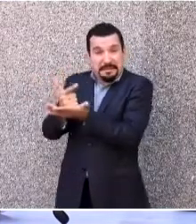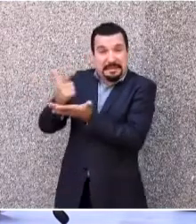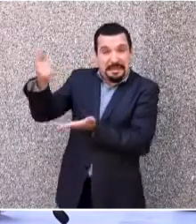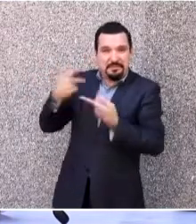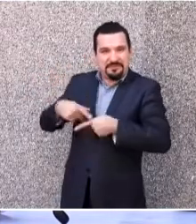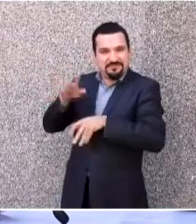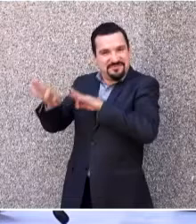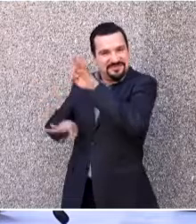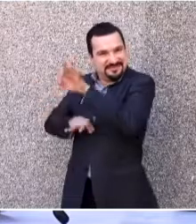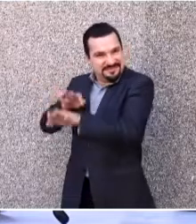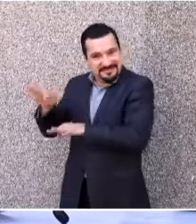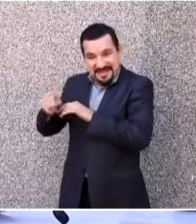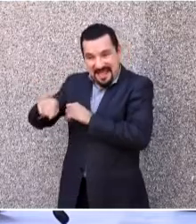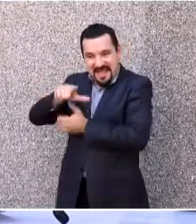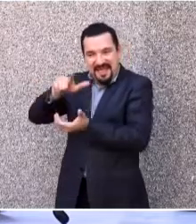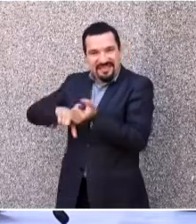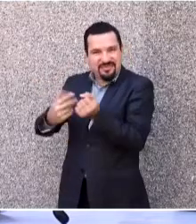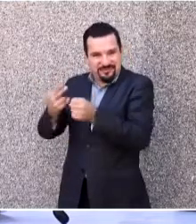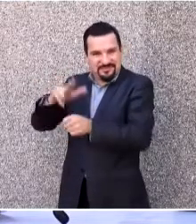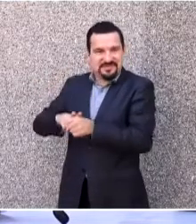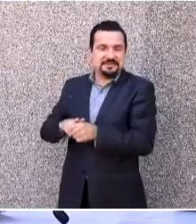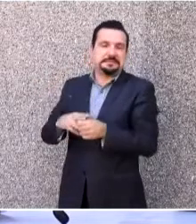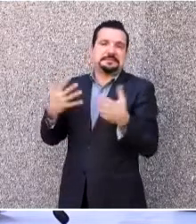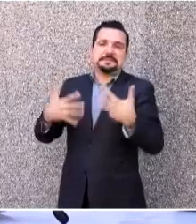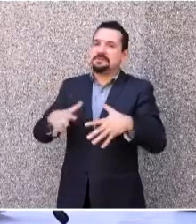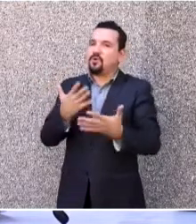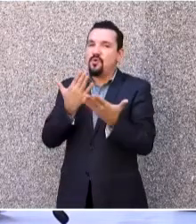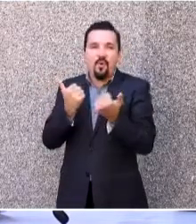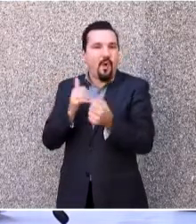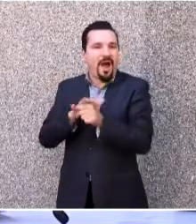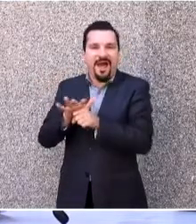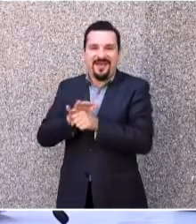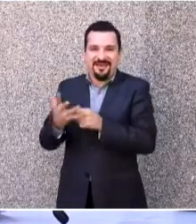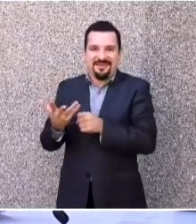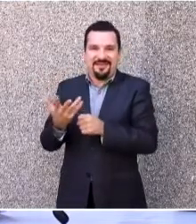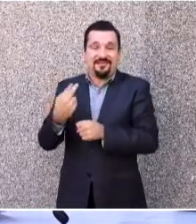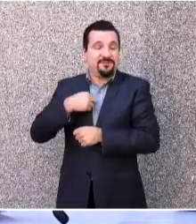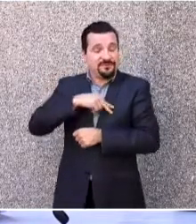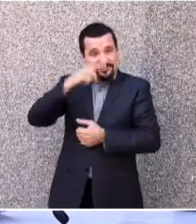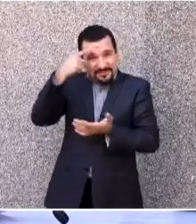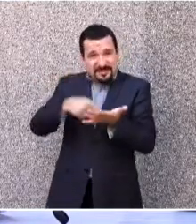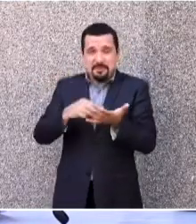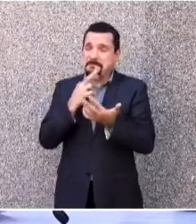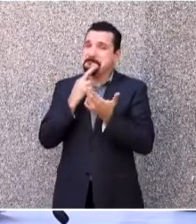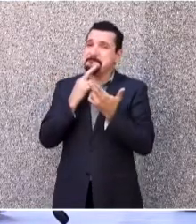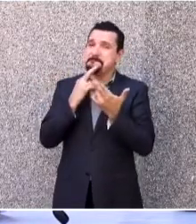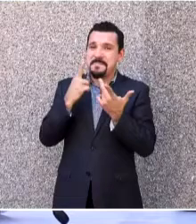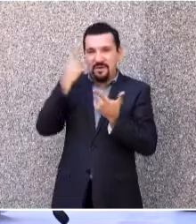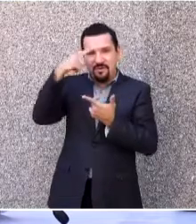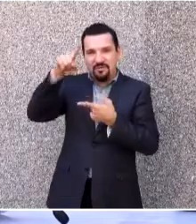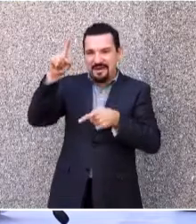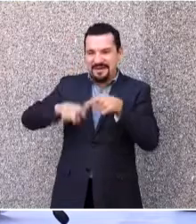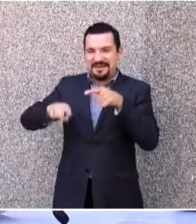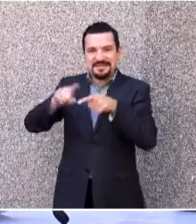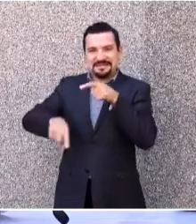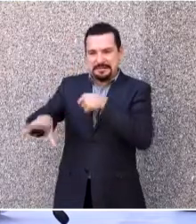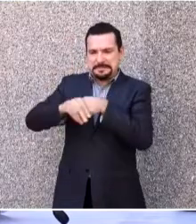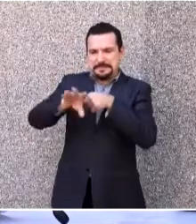muy drásticos y muy enfáticos en que la mejor medida para mitigar esto